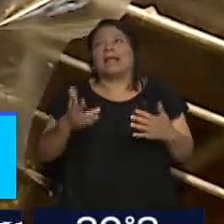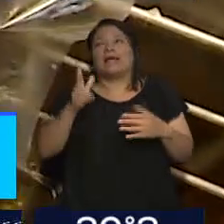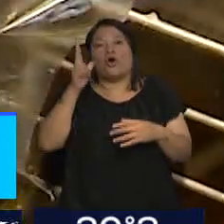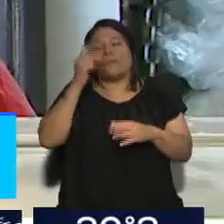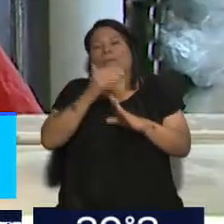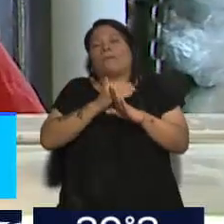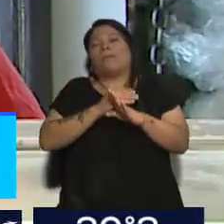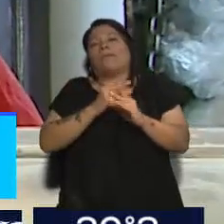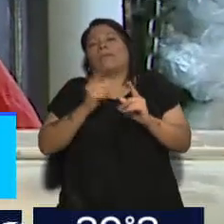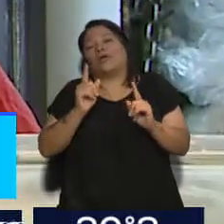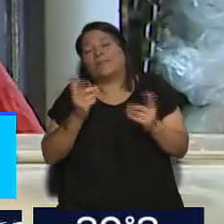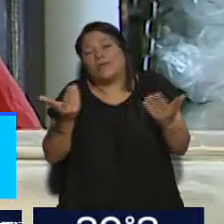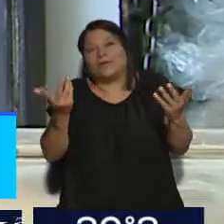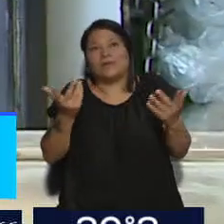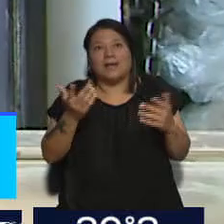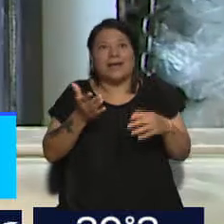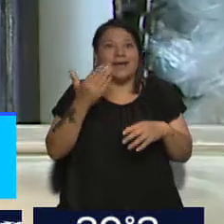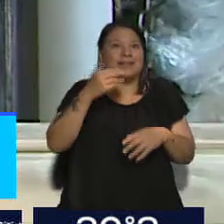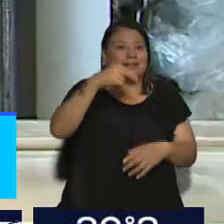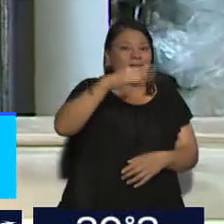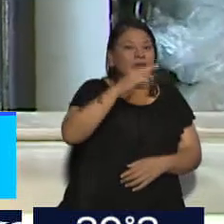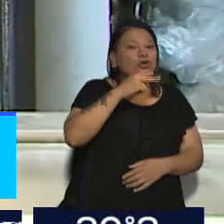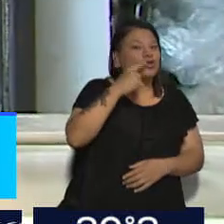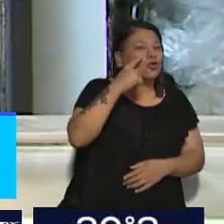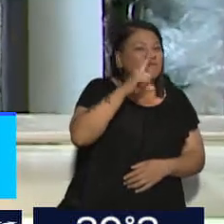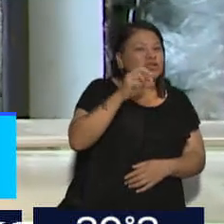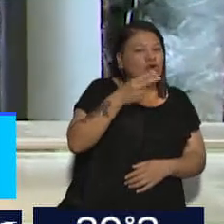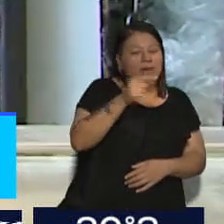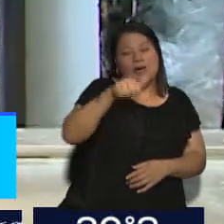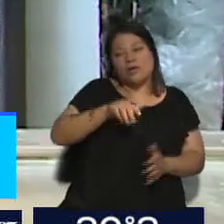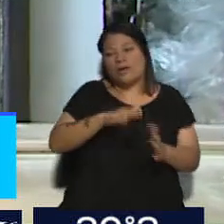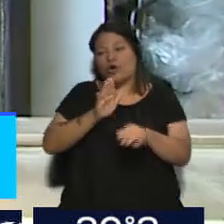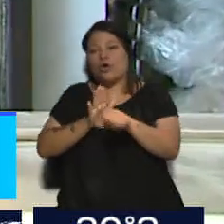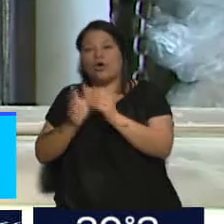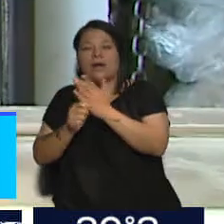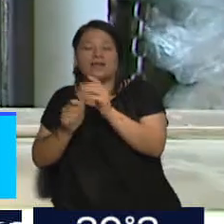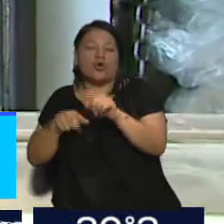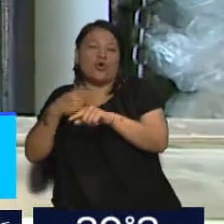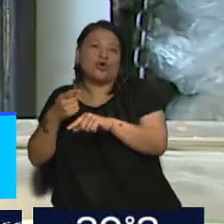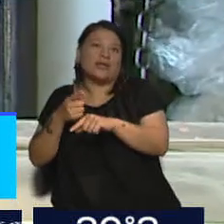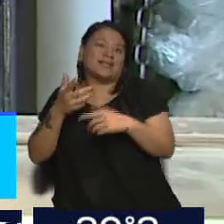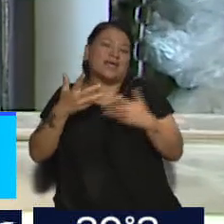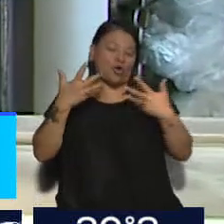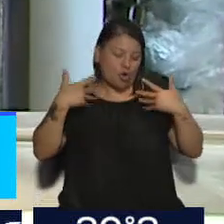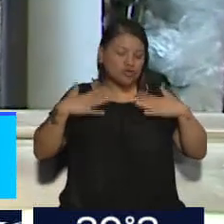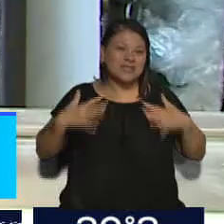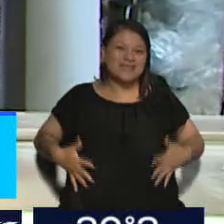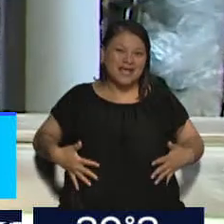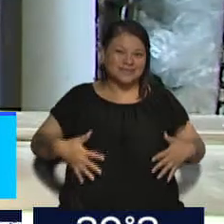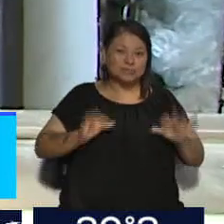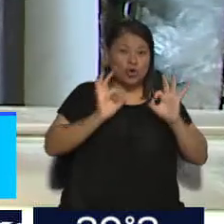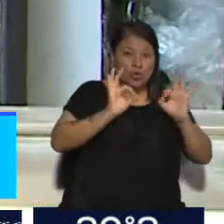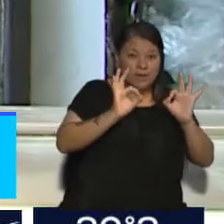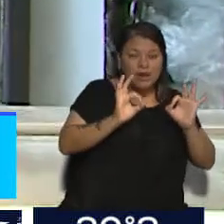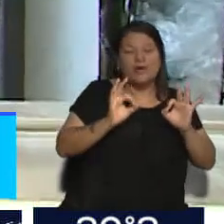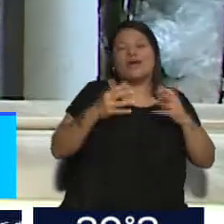significativo. Antes sí se consumía mucho más novillo y ha optado por cortes secundarios. Antes, qué sé yo, gente se llevaba a costillares entero, ahora